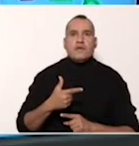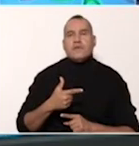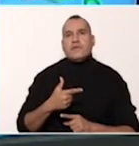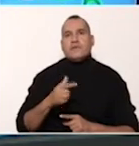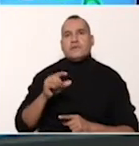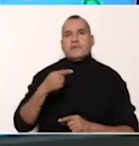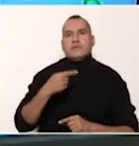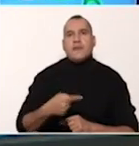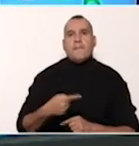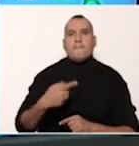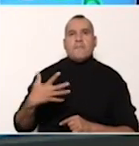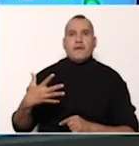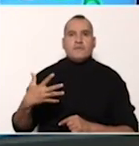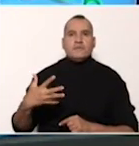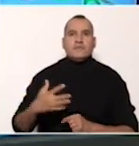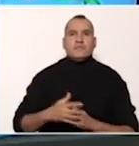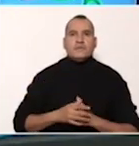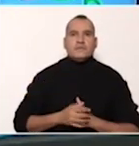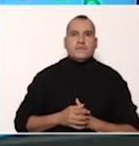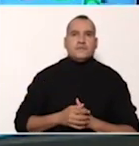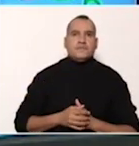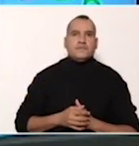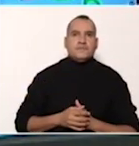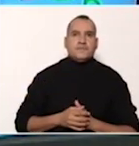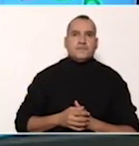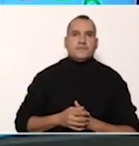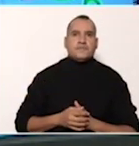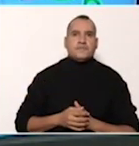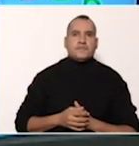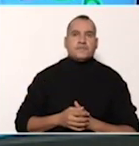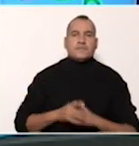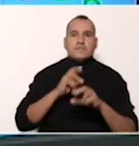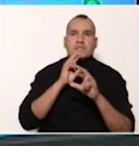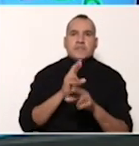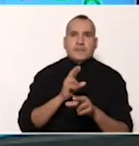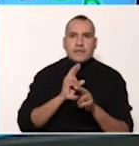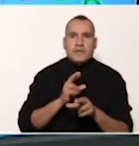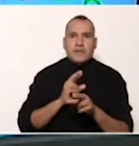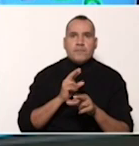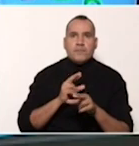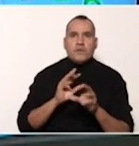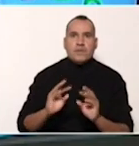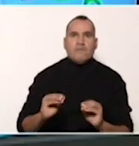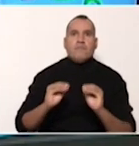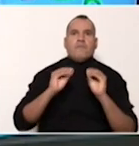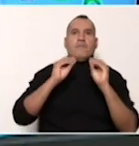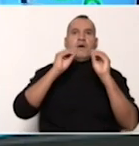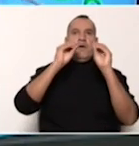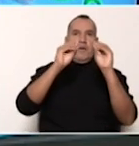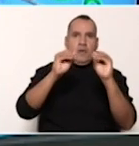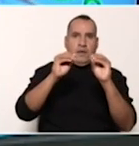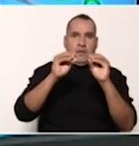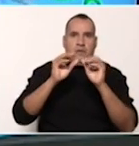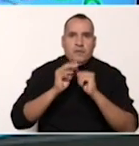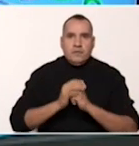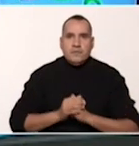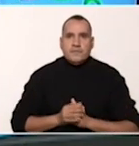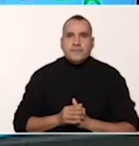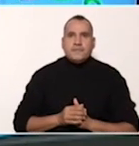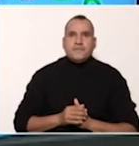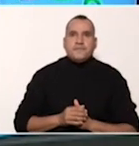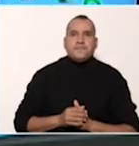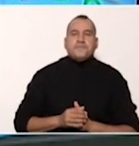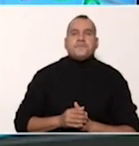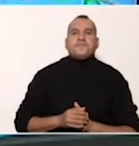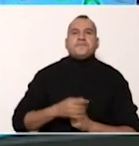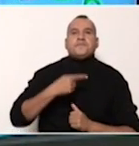el dividendo, x, y el resultado que me dé es el que voy a llevar en el cociente.